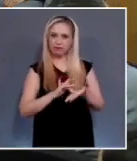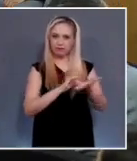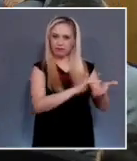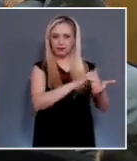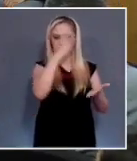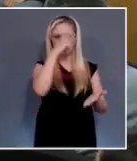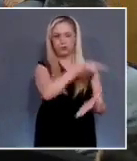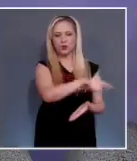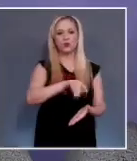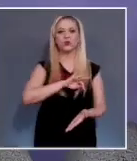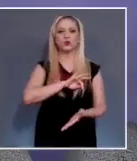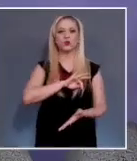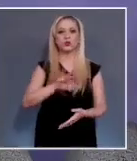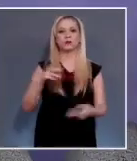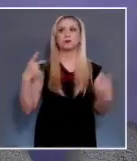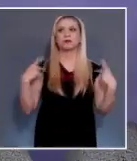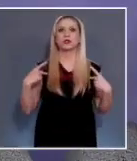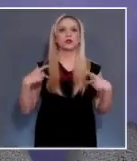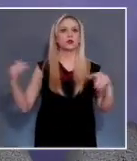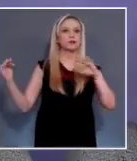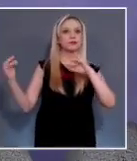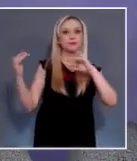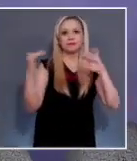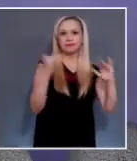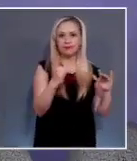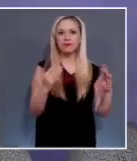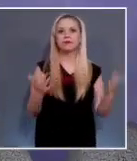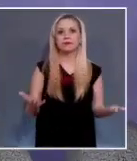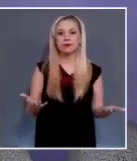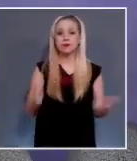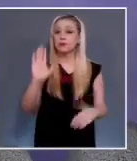aprobación social. No debemos confundir